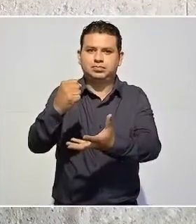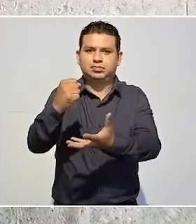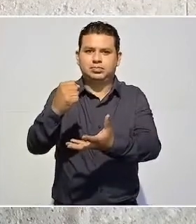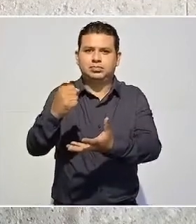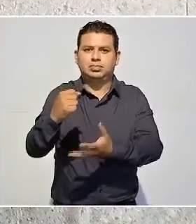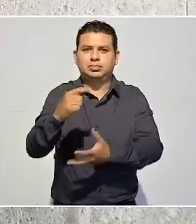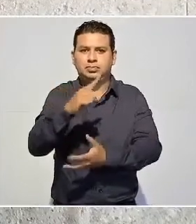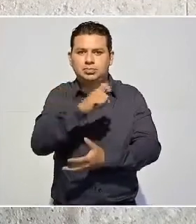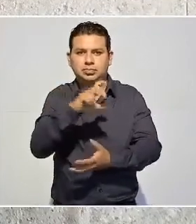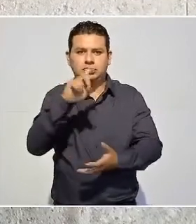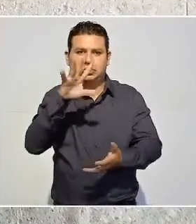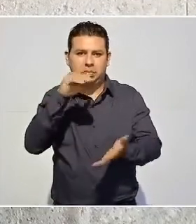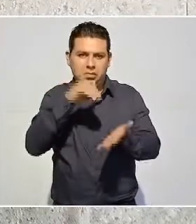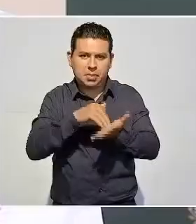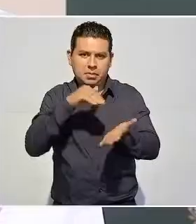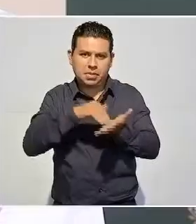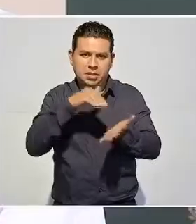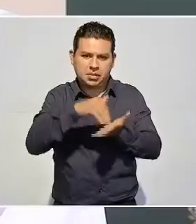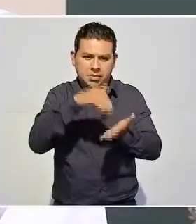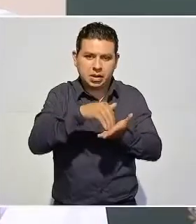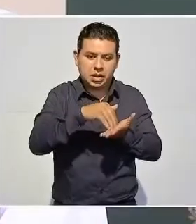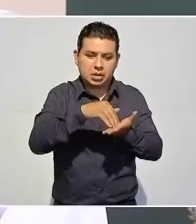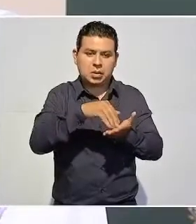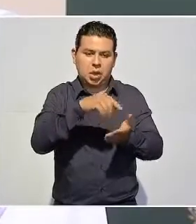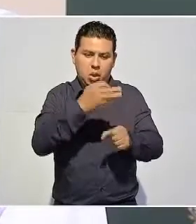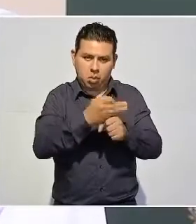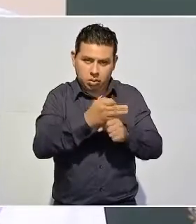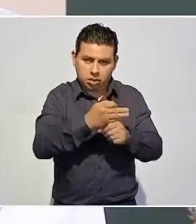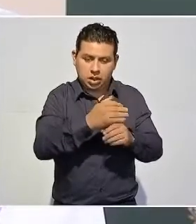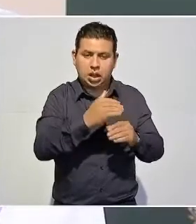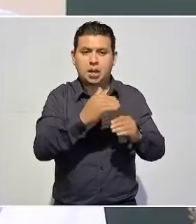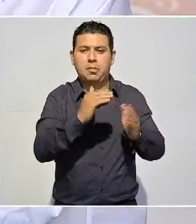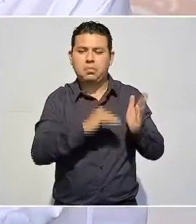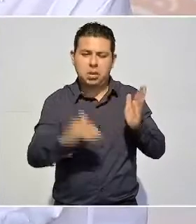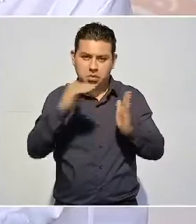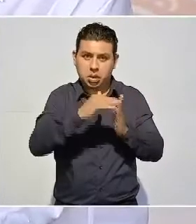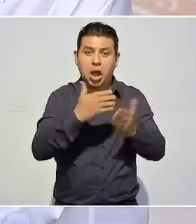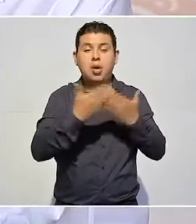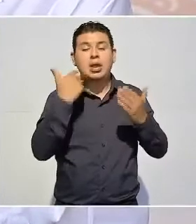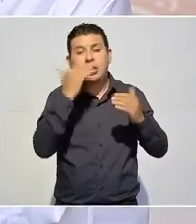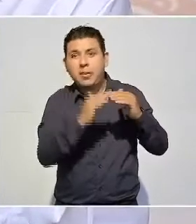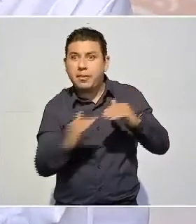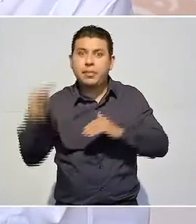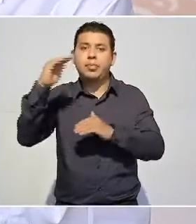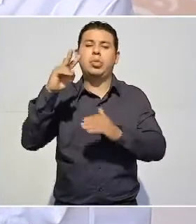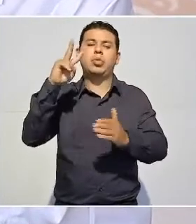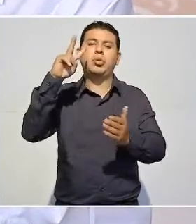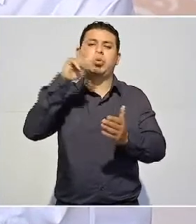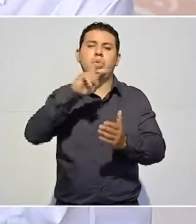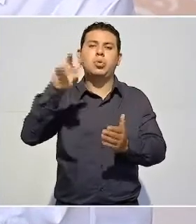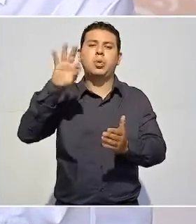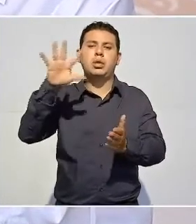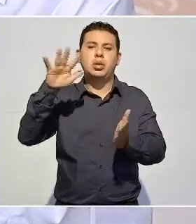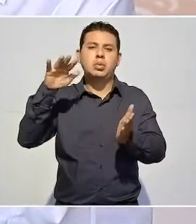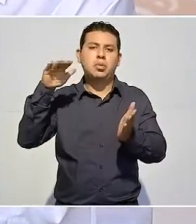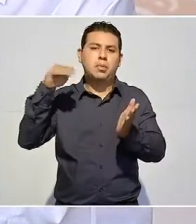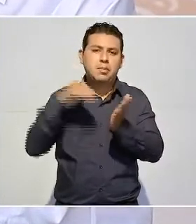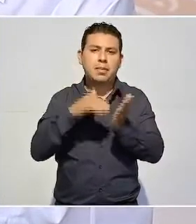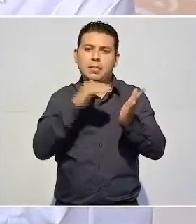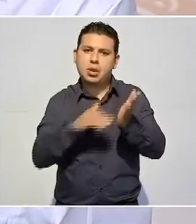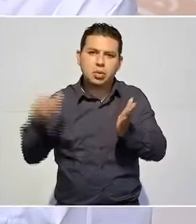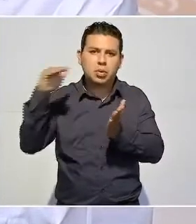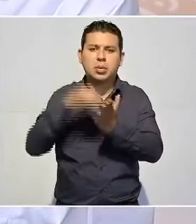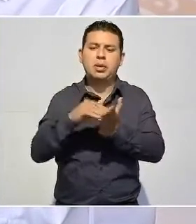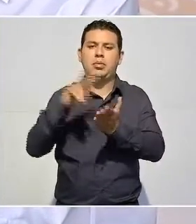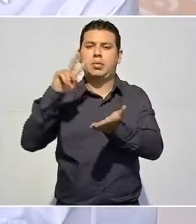de pesos a 240,000 en 2022,